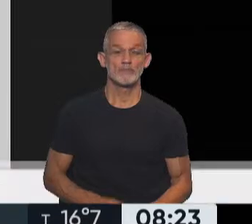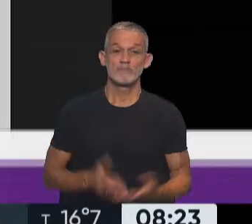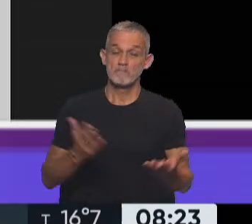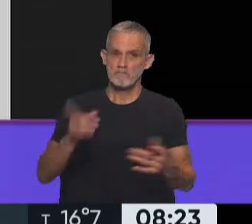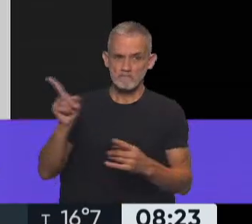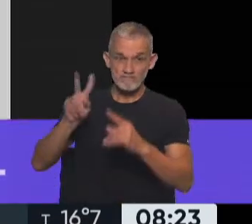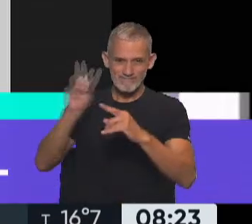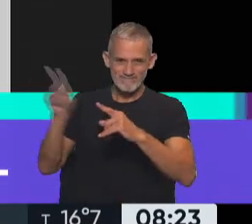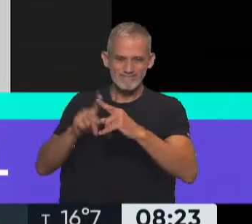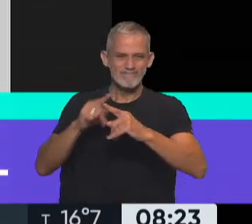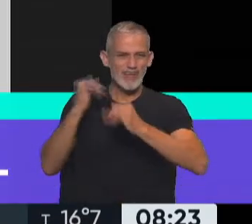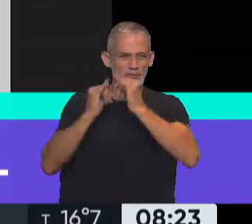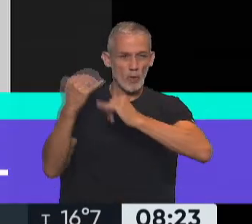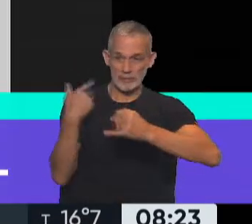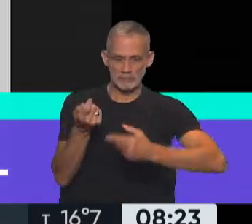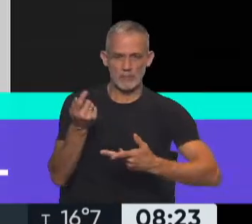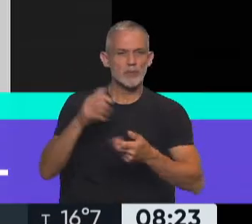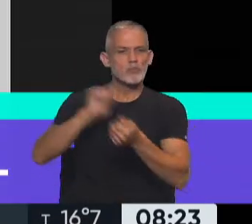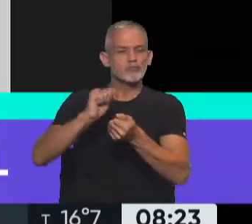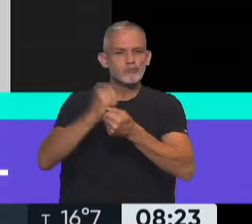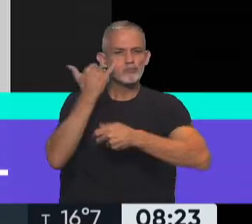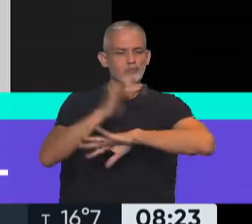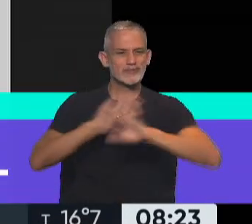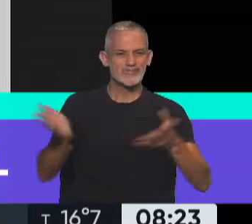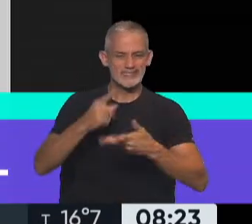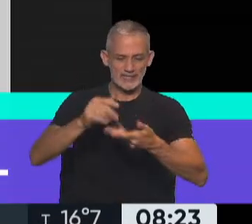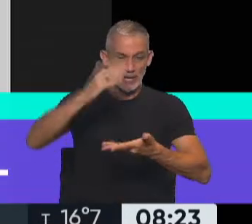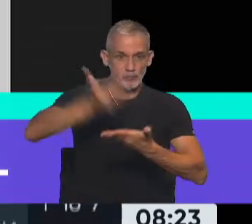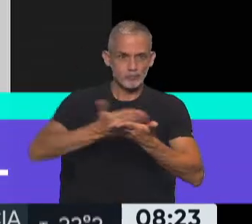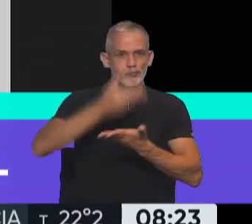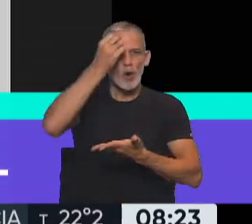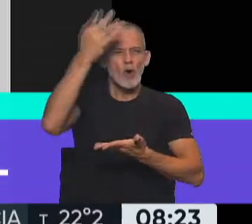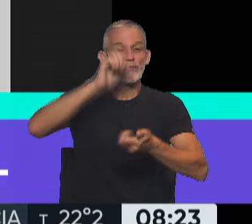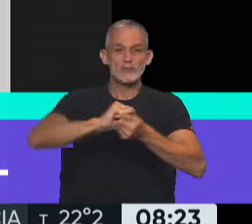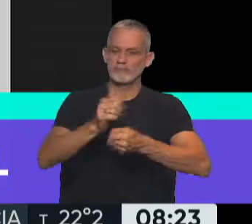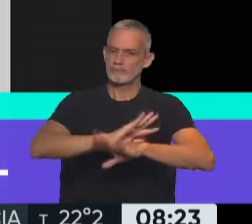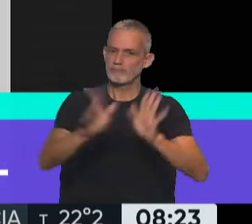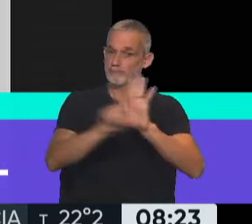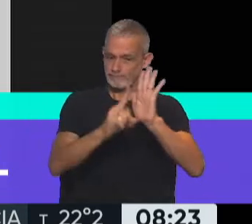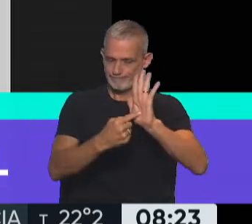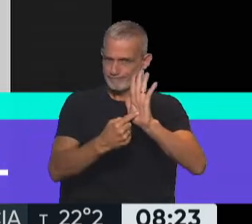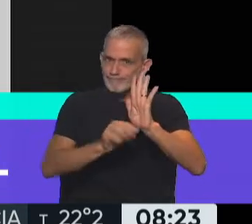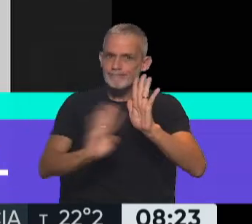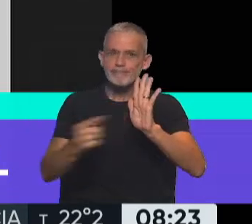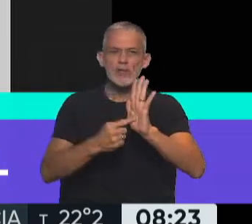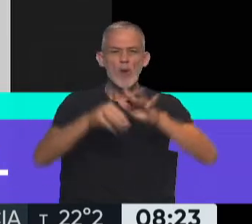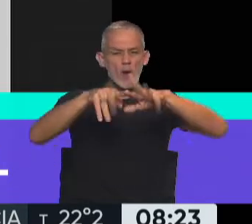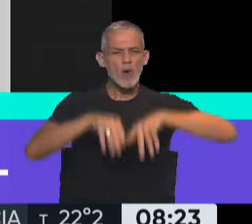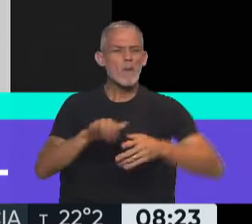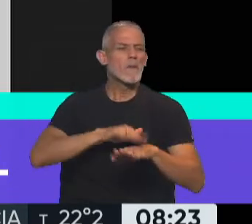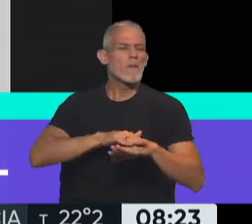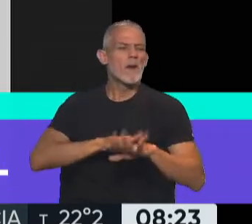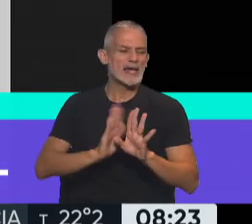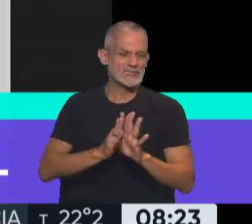Bueno, muy bien, ahí está. La información de último momento. Se promulgó a través del boletín oficial, ya es ley, la canasta